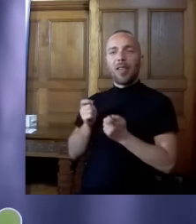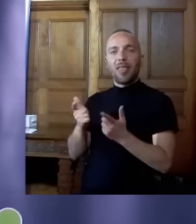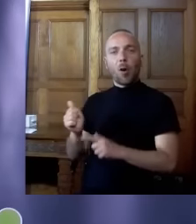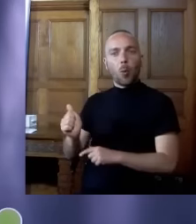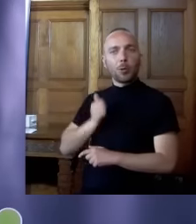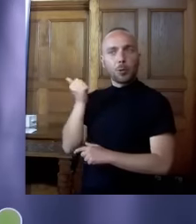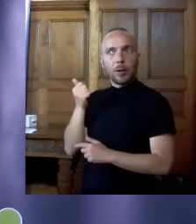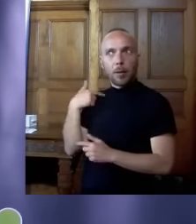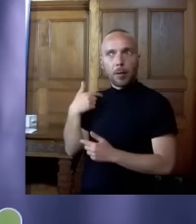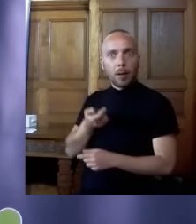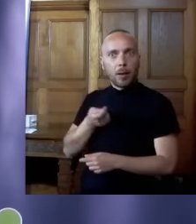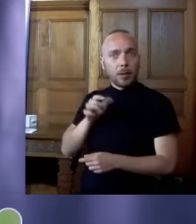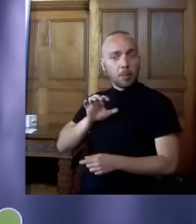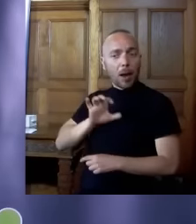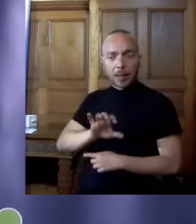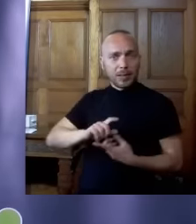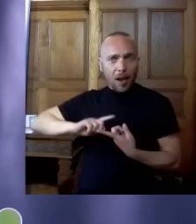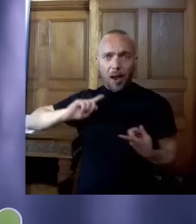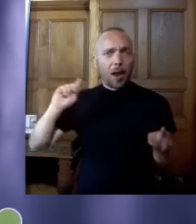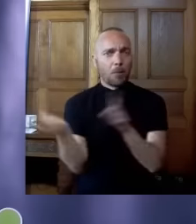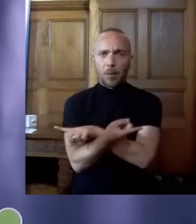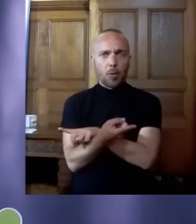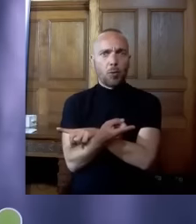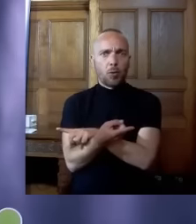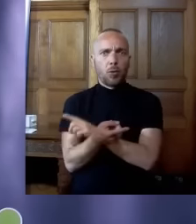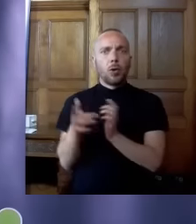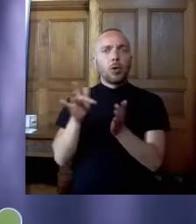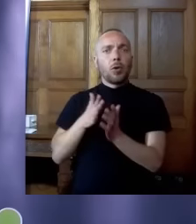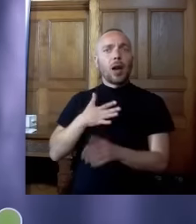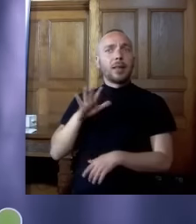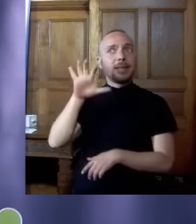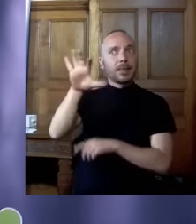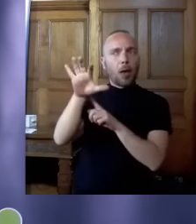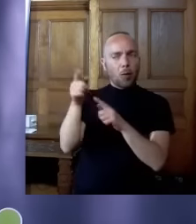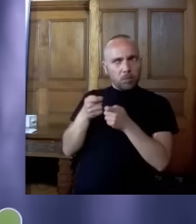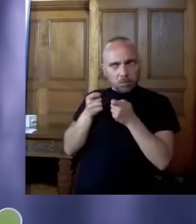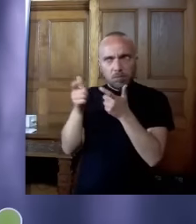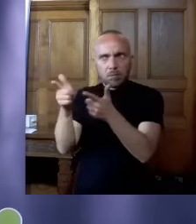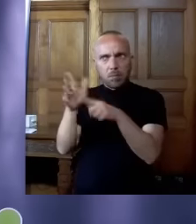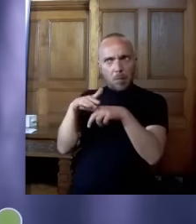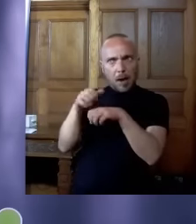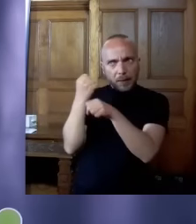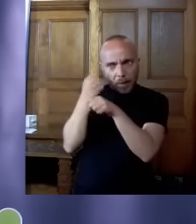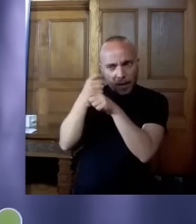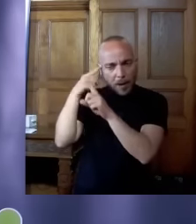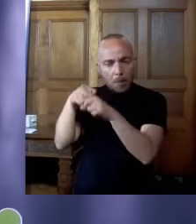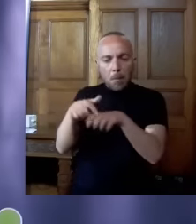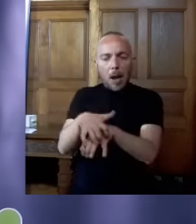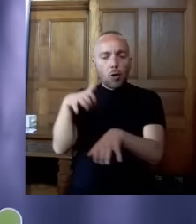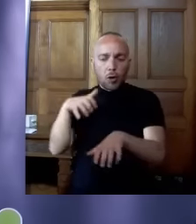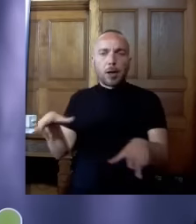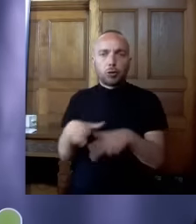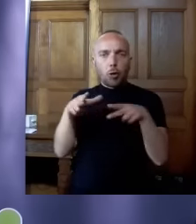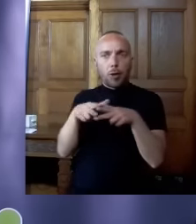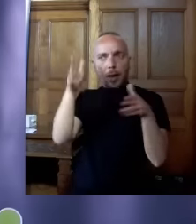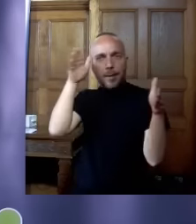que ha cambiado este país de arriba a abajo pusimos al Estado a trabajar en favor de las mayorías sociales cosa